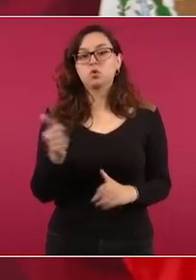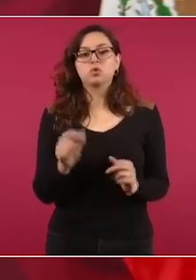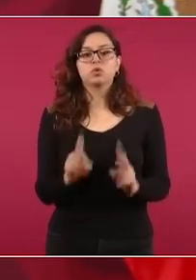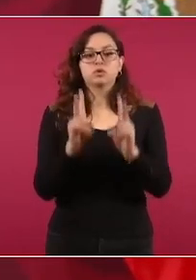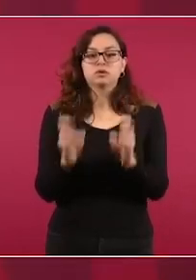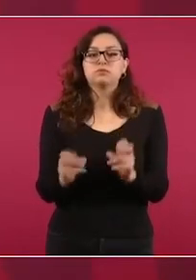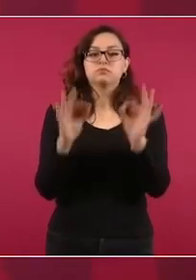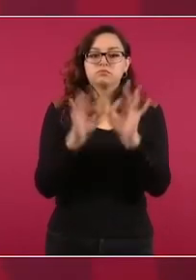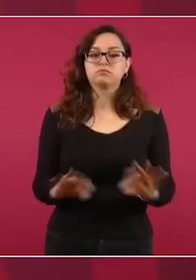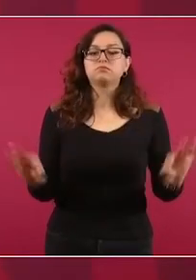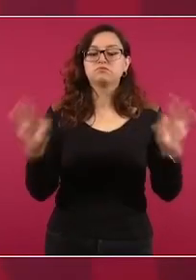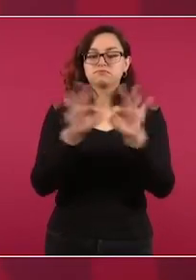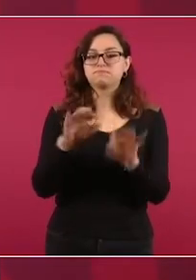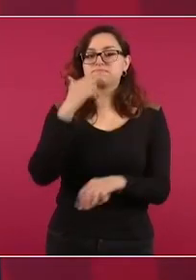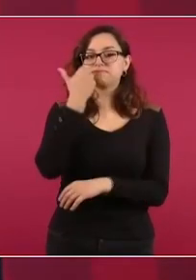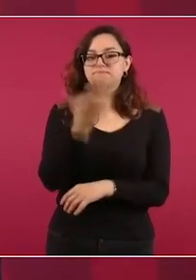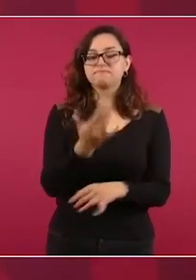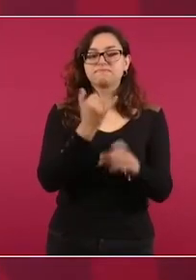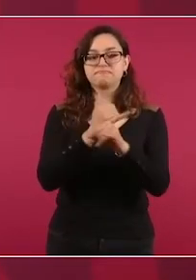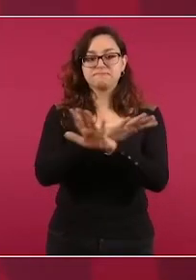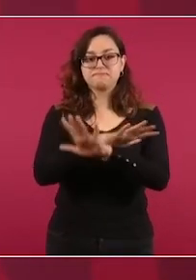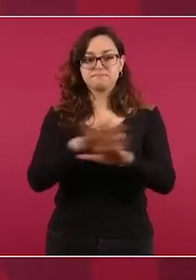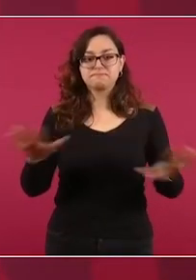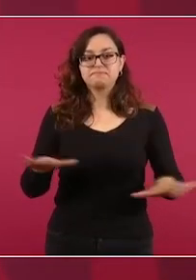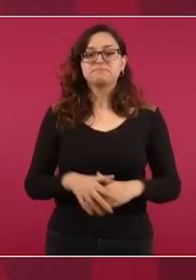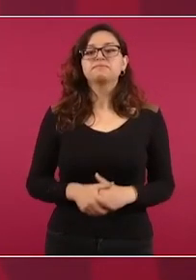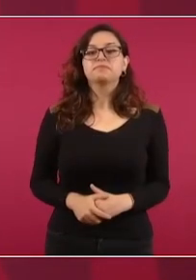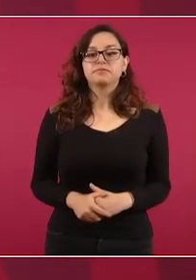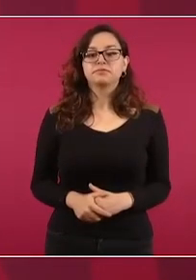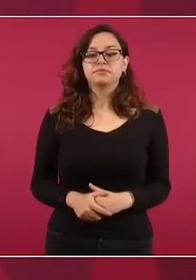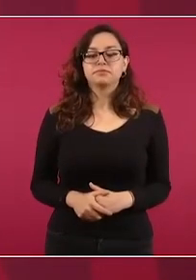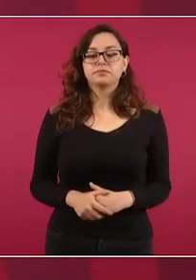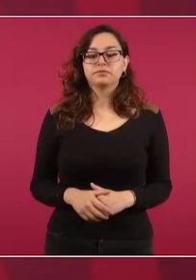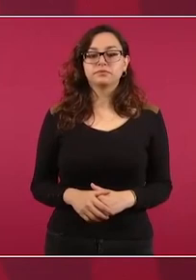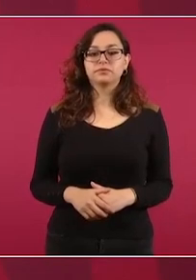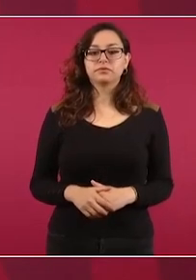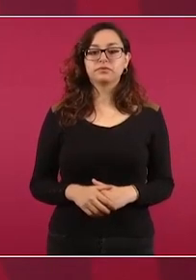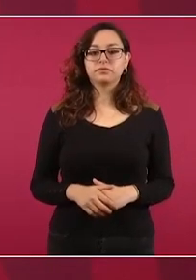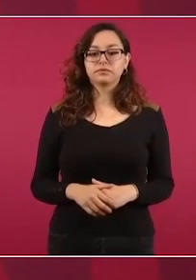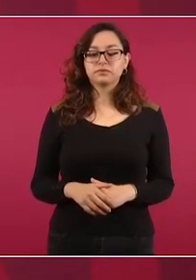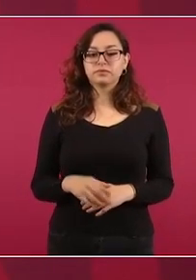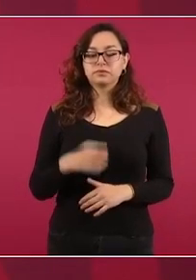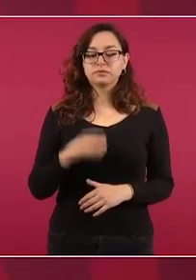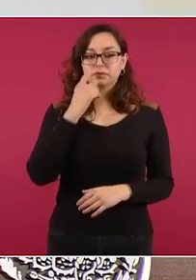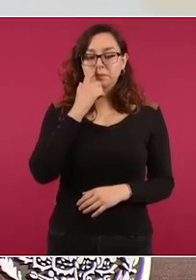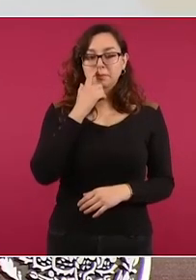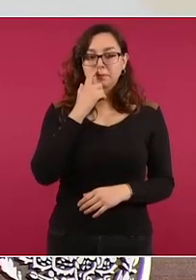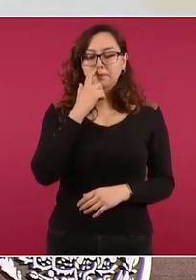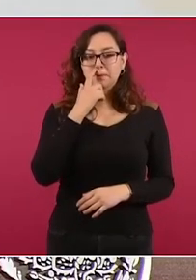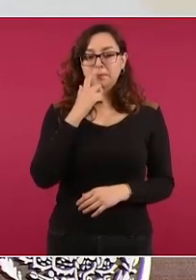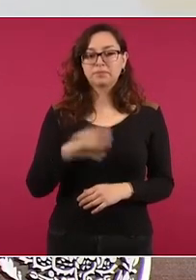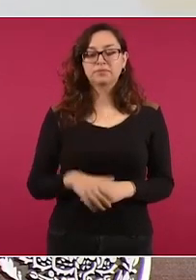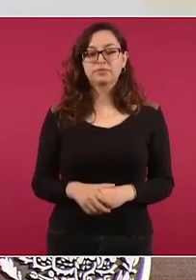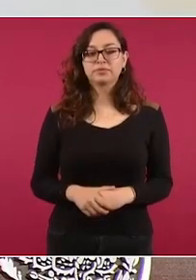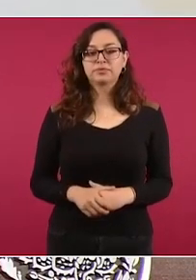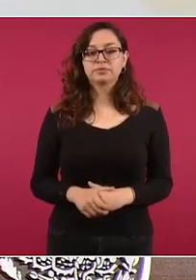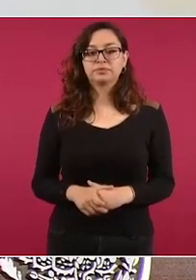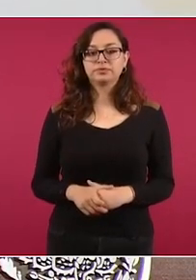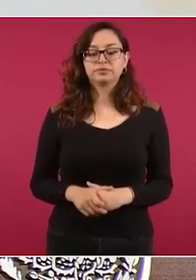informarles y que es que ya tomé la decisión de nombrar